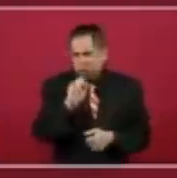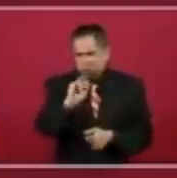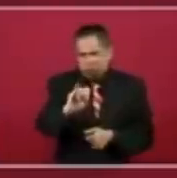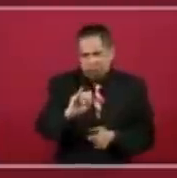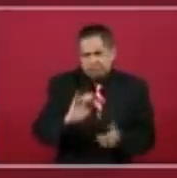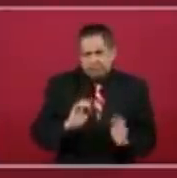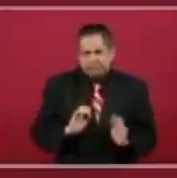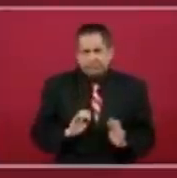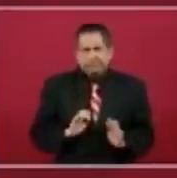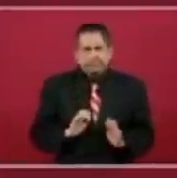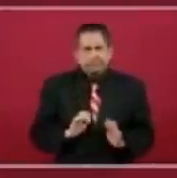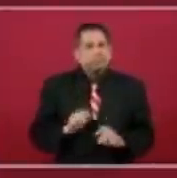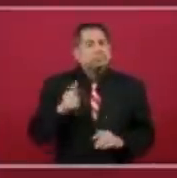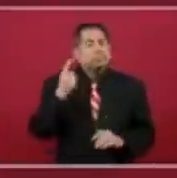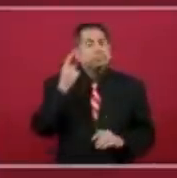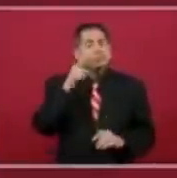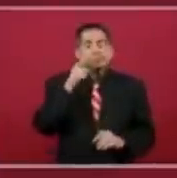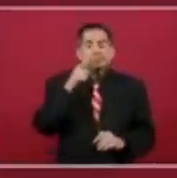para